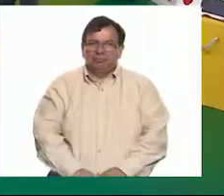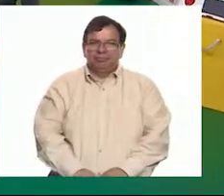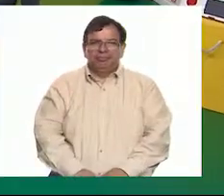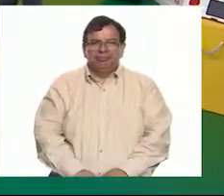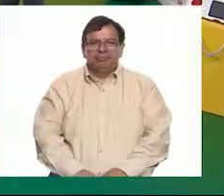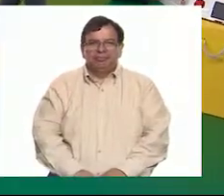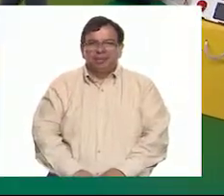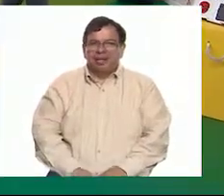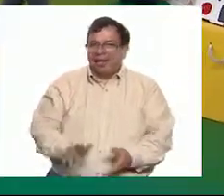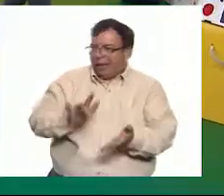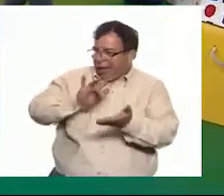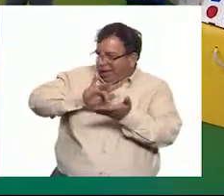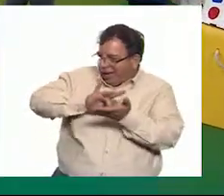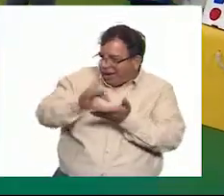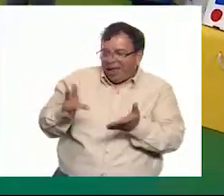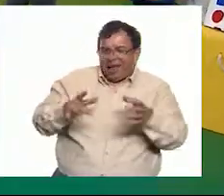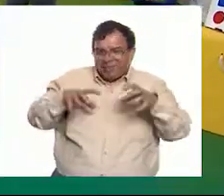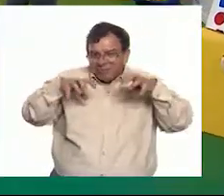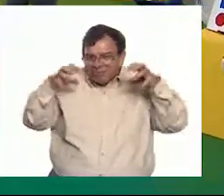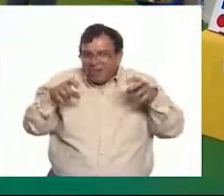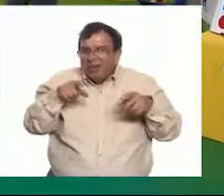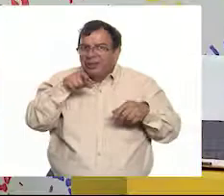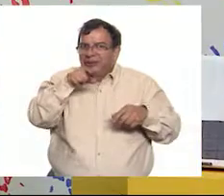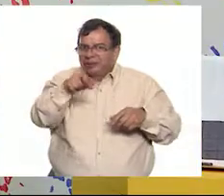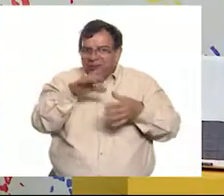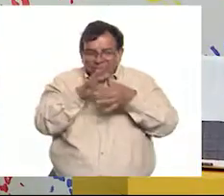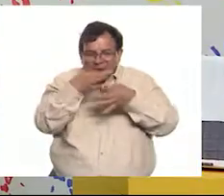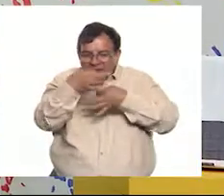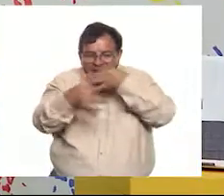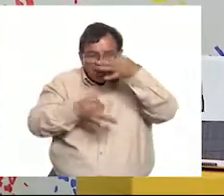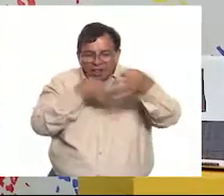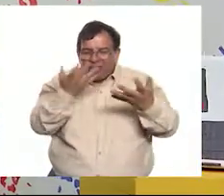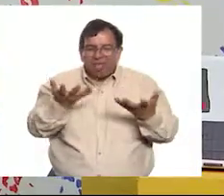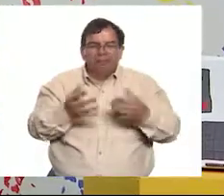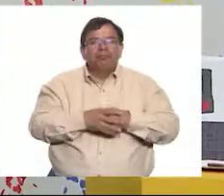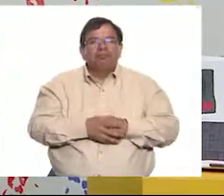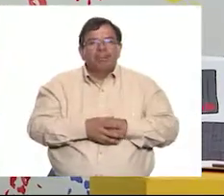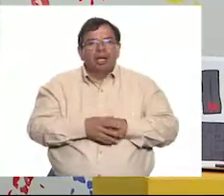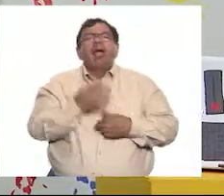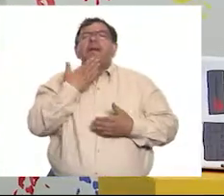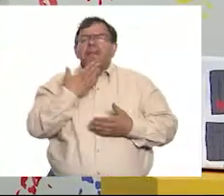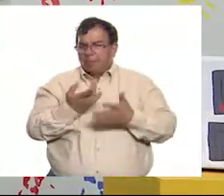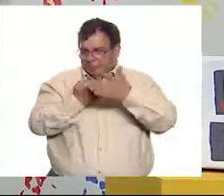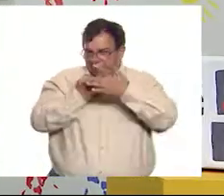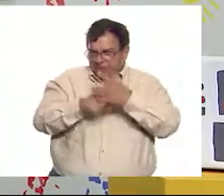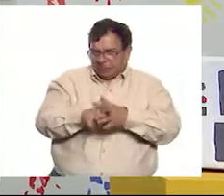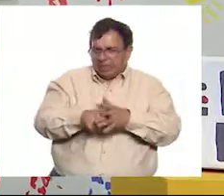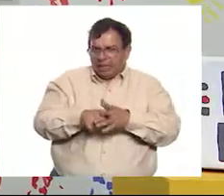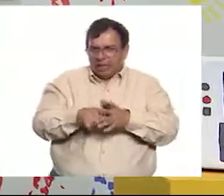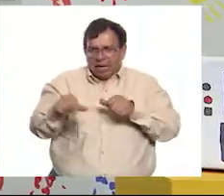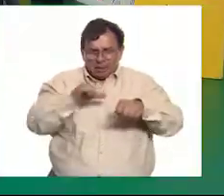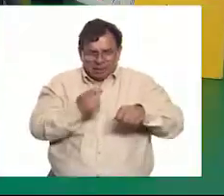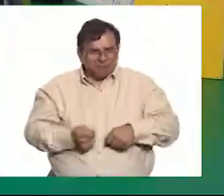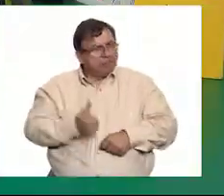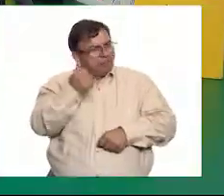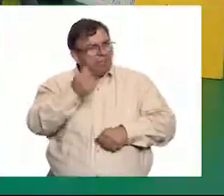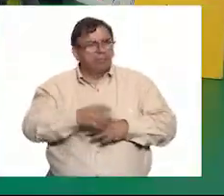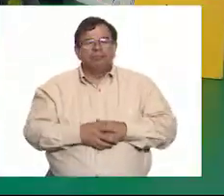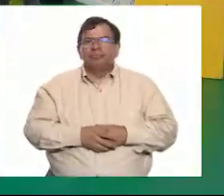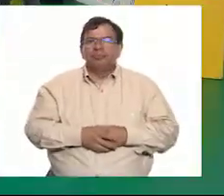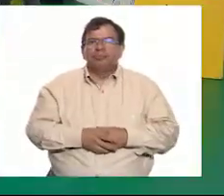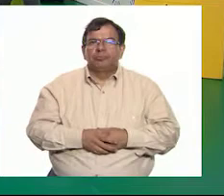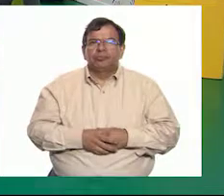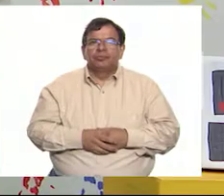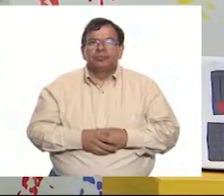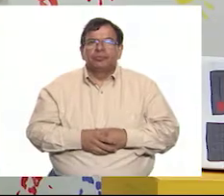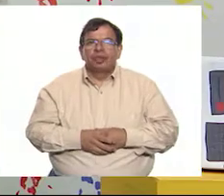Sí. Muchísimas gracias, Monstrillo, por la información que nos diste hoy. Muy bien, Pilar, pues, ¿qué te parece si comenzamos con la primera actividad? ¿Me parece bien? Bueno, para